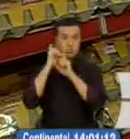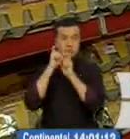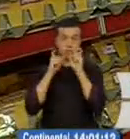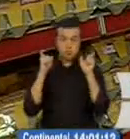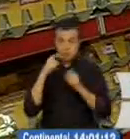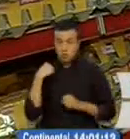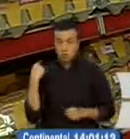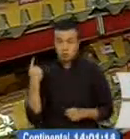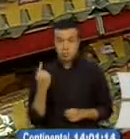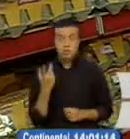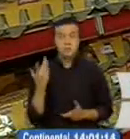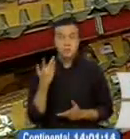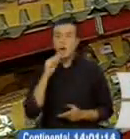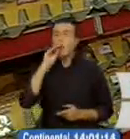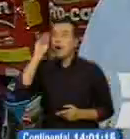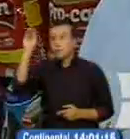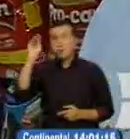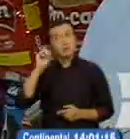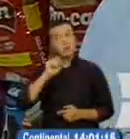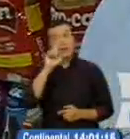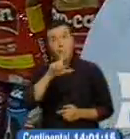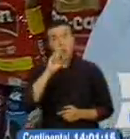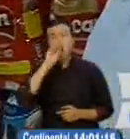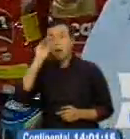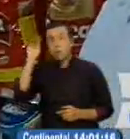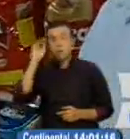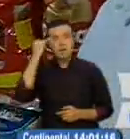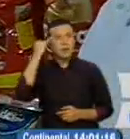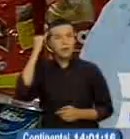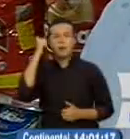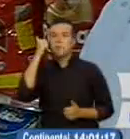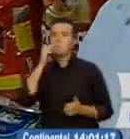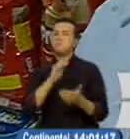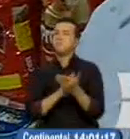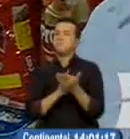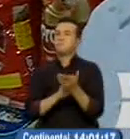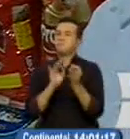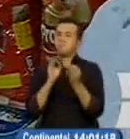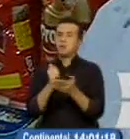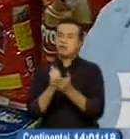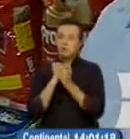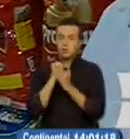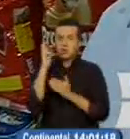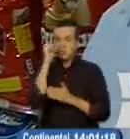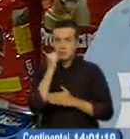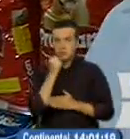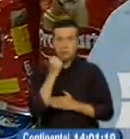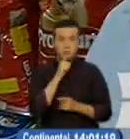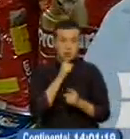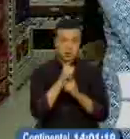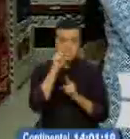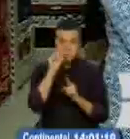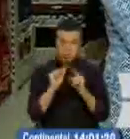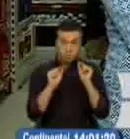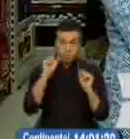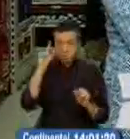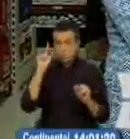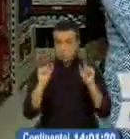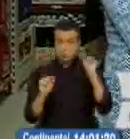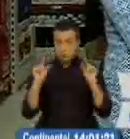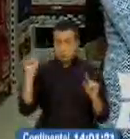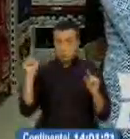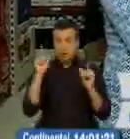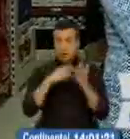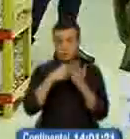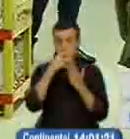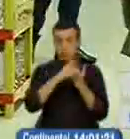ciudadanos en dar aviso de esto. Me parece una buena iniciativa porque así nos ayuda a saber realmente si en verdad bajó o no bajó. Con esta aplicación